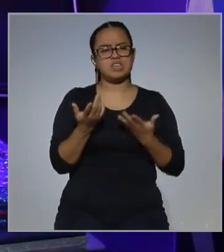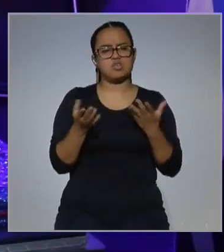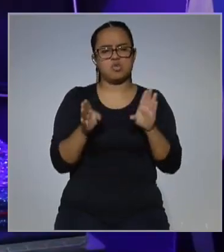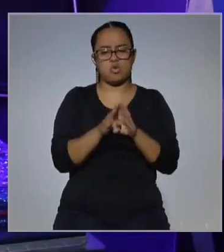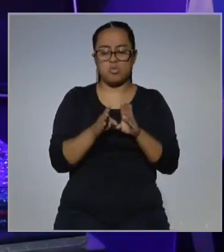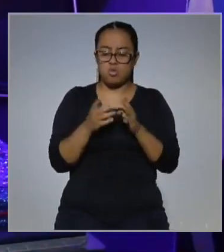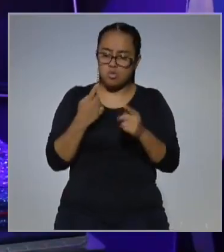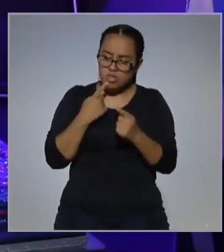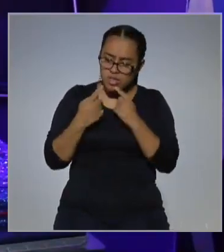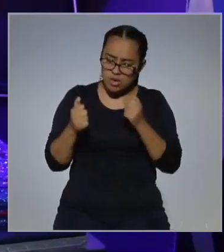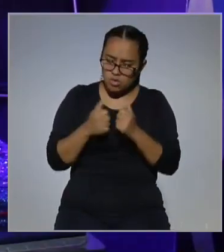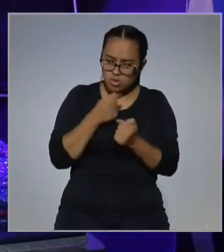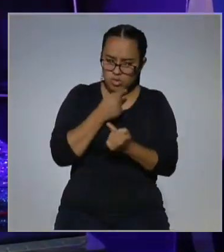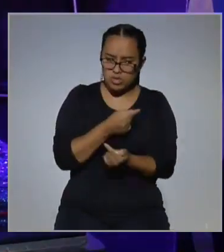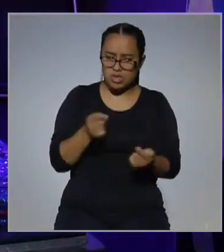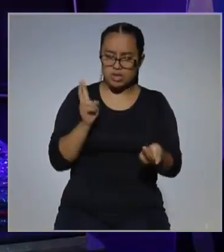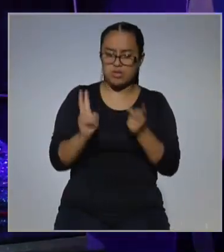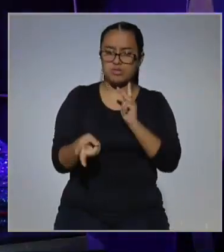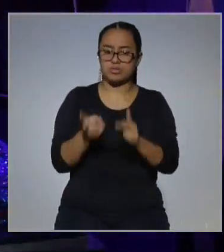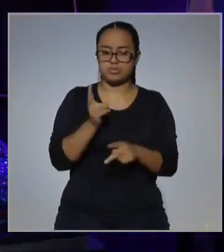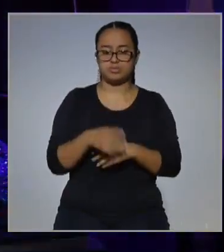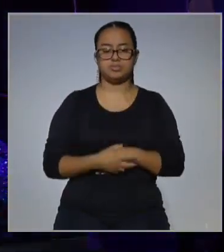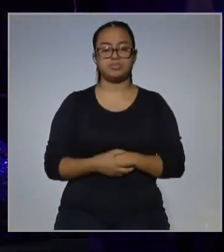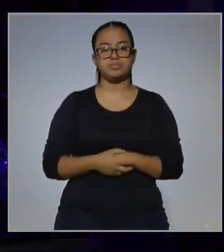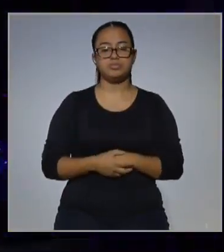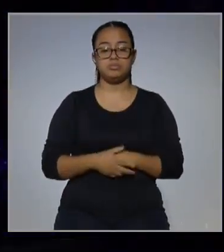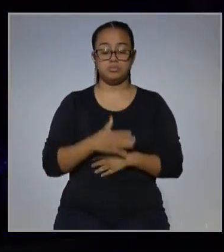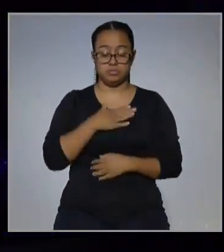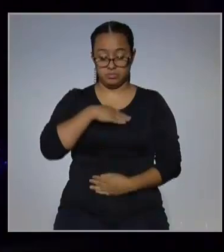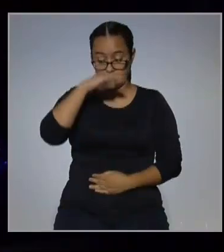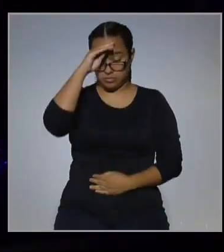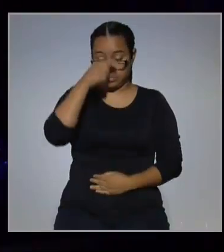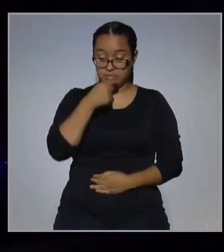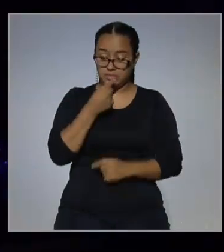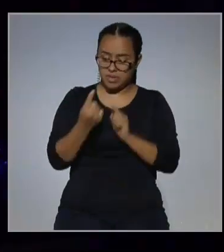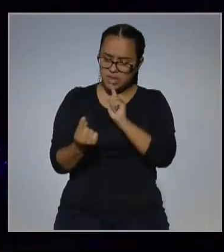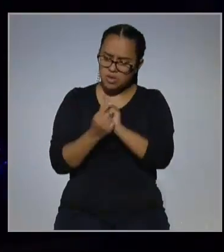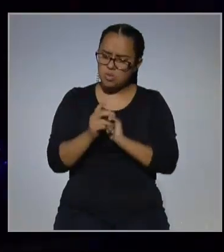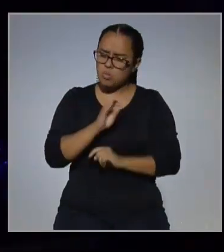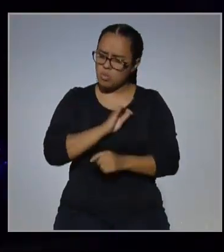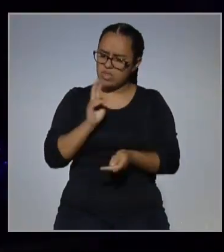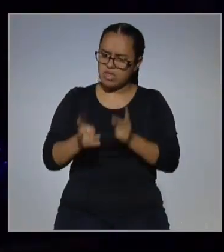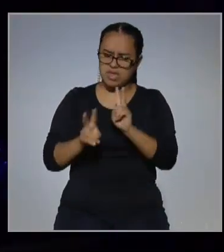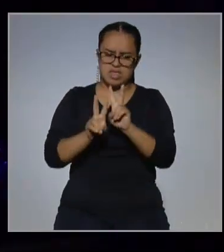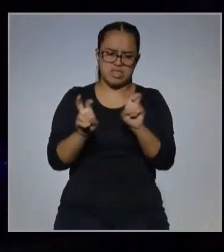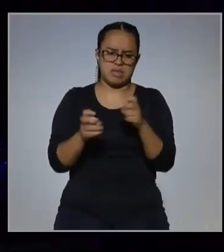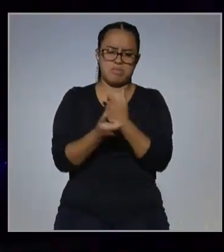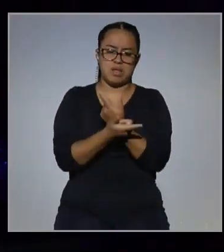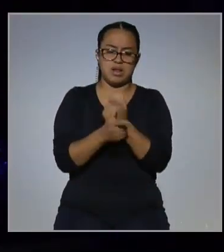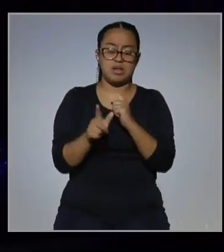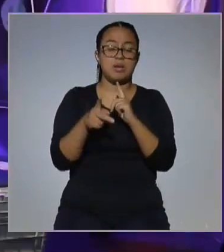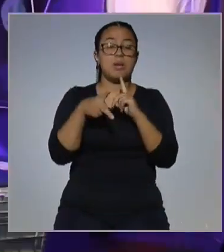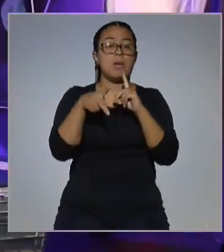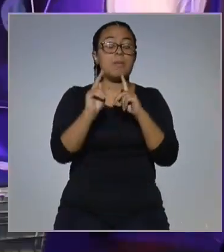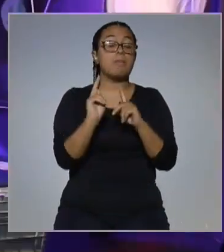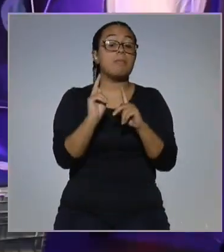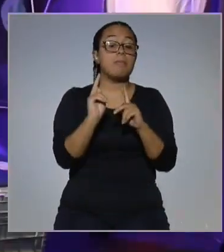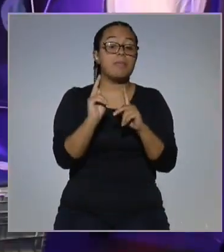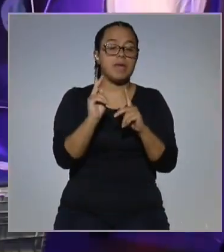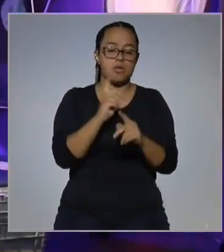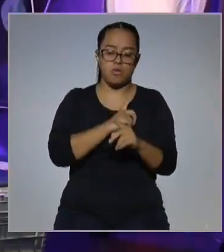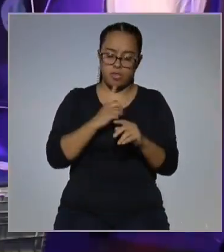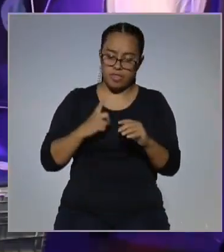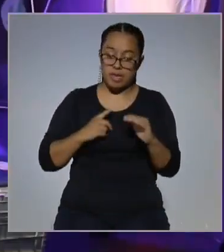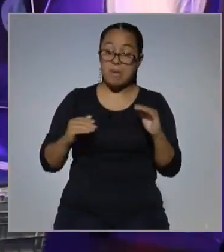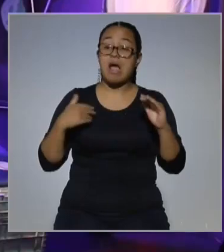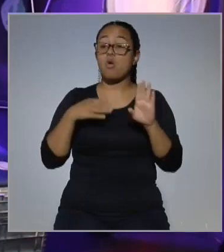el diálogo con los niños. Yo siento que con los niños puedes hablar de cualquier tema siempre y cuando sea a su